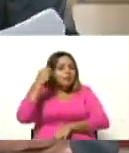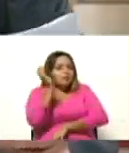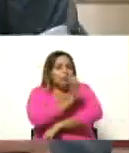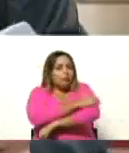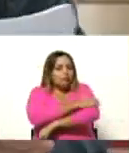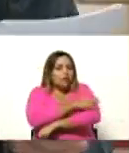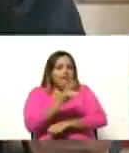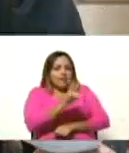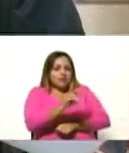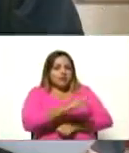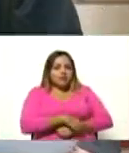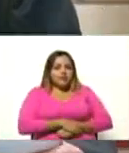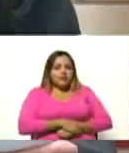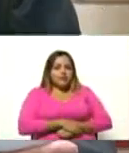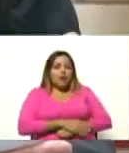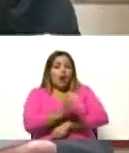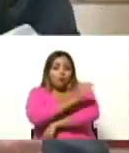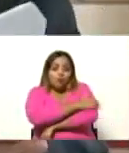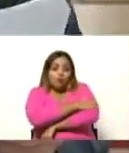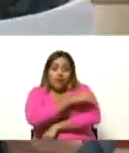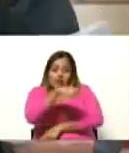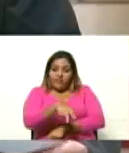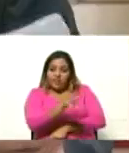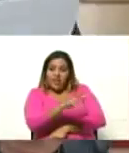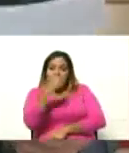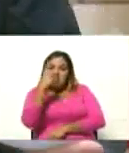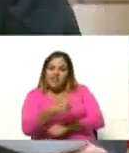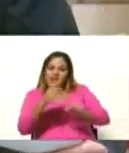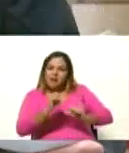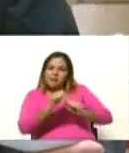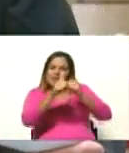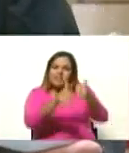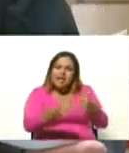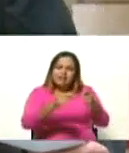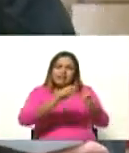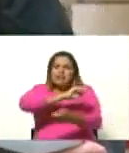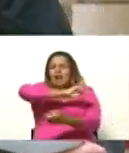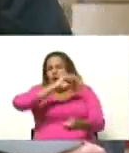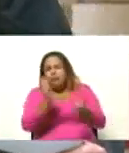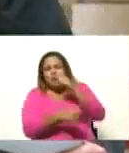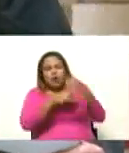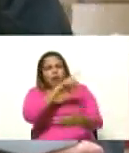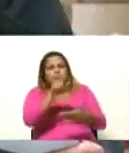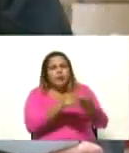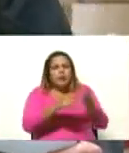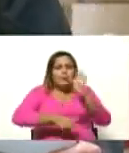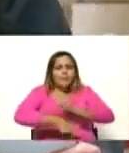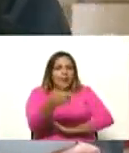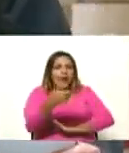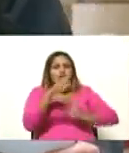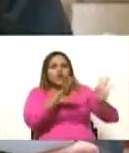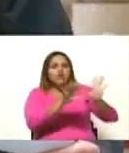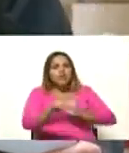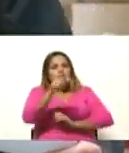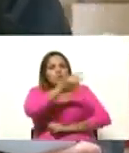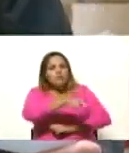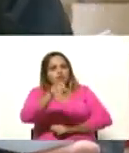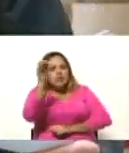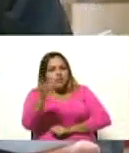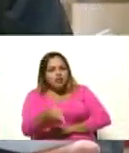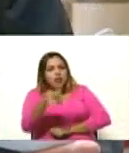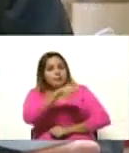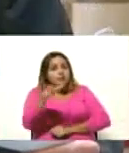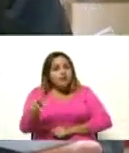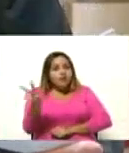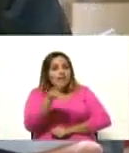oposición venezolana. La oposición venezolana tiene que comenzar con renovarse. Más del 90% de los venezolanos quisiera